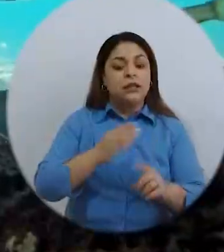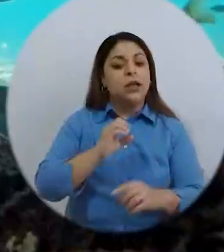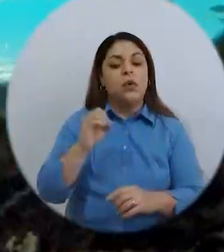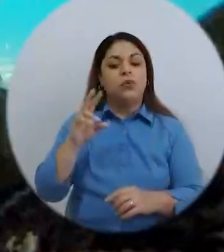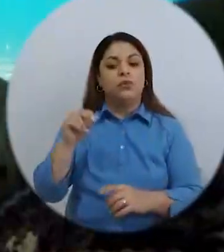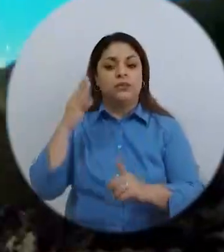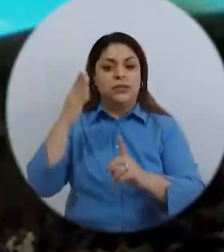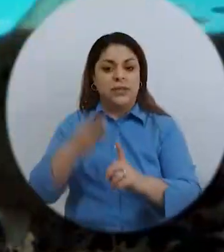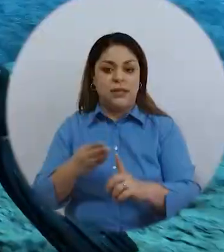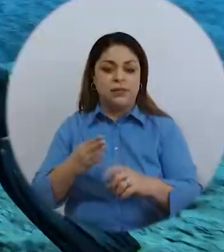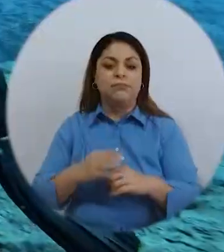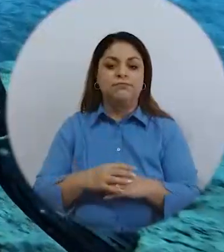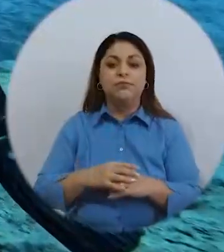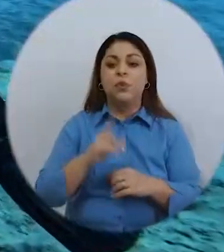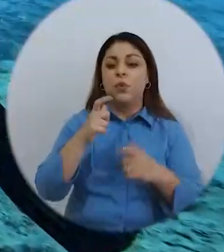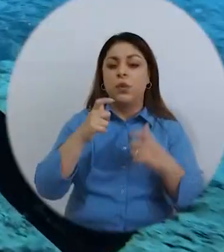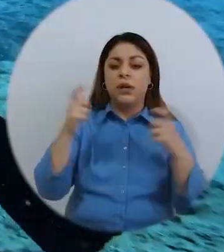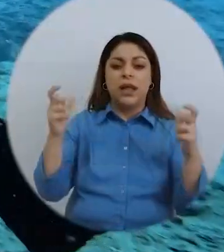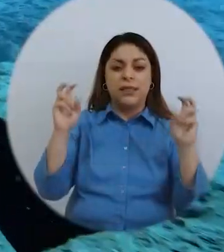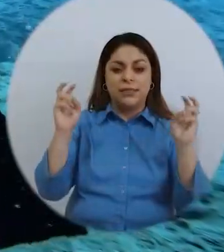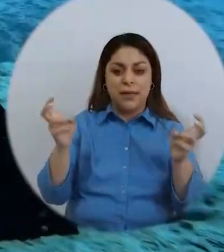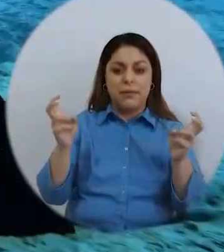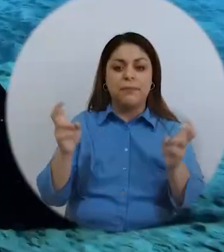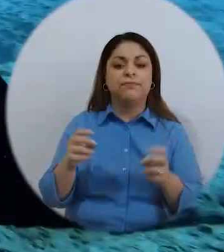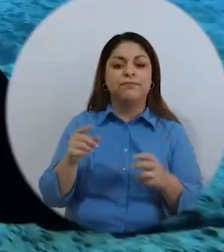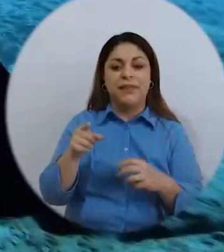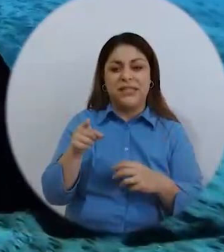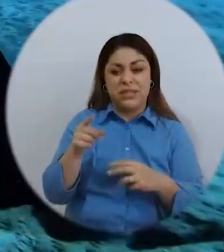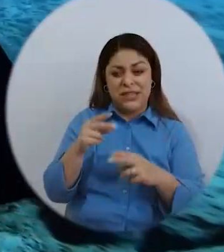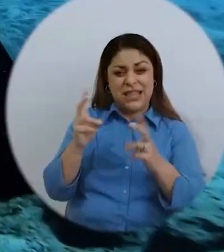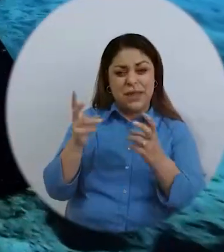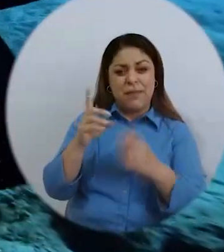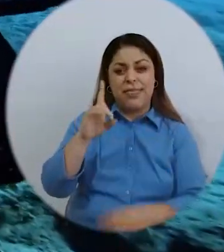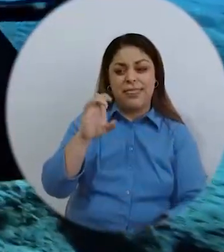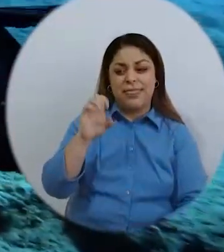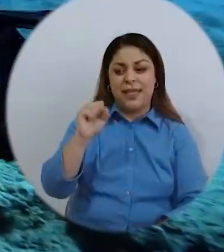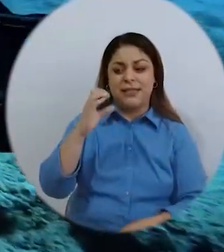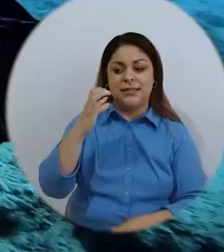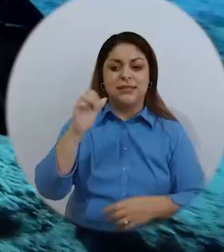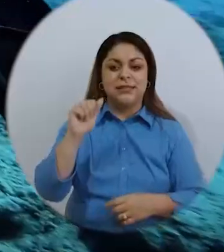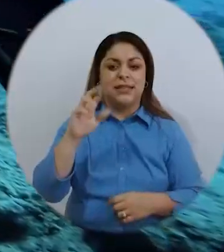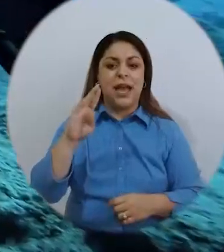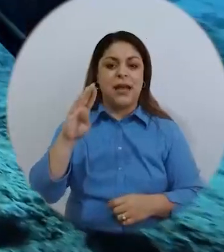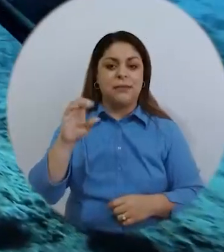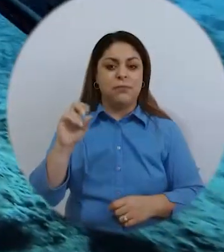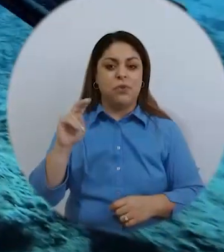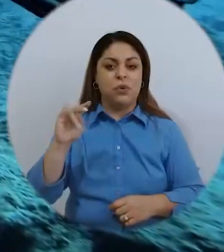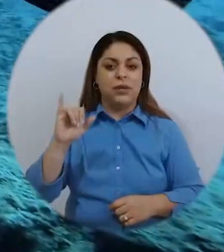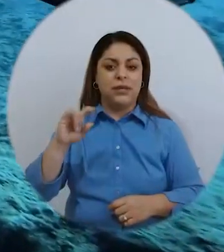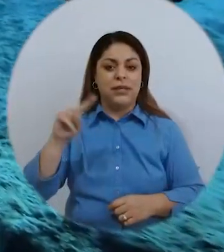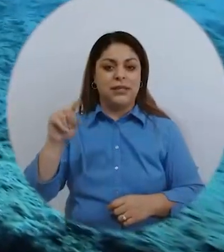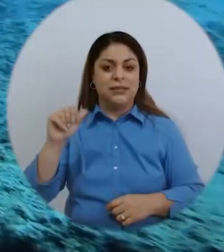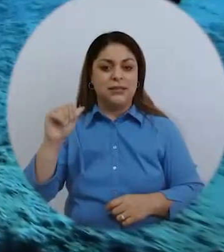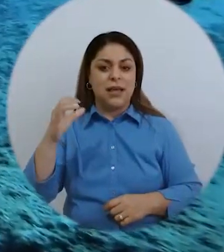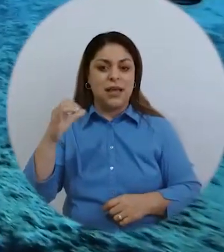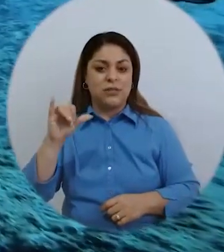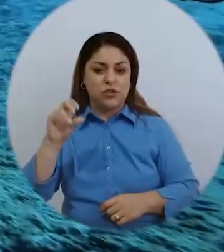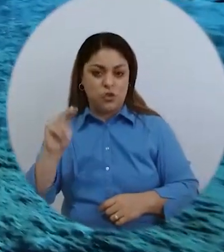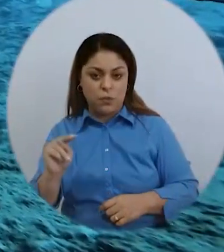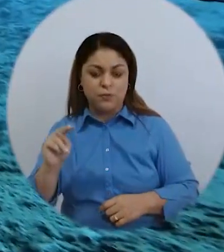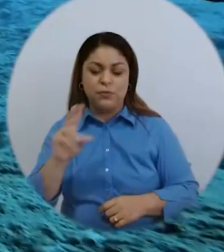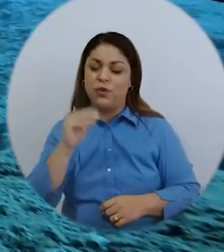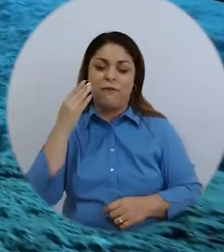indirectamente. Uno de los grandes temas, la descarbonización, no es sencilla. Todavía la gran cantidad de la flota